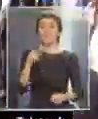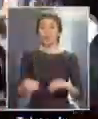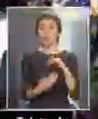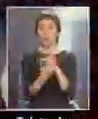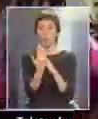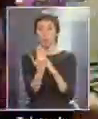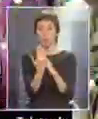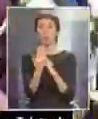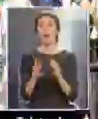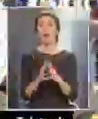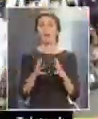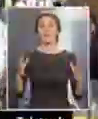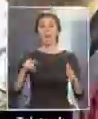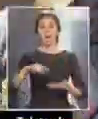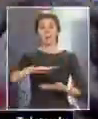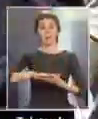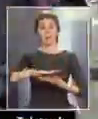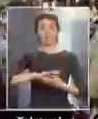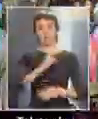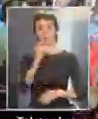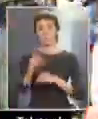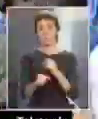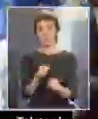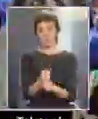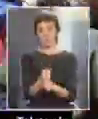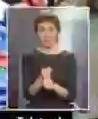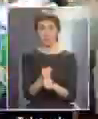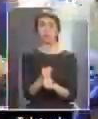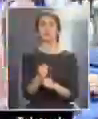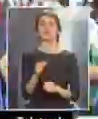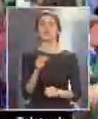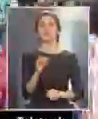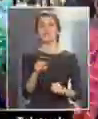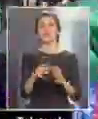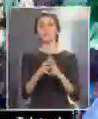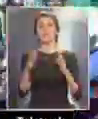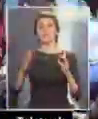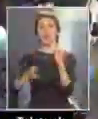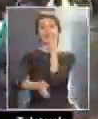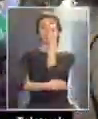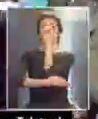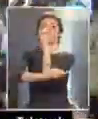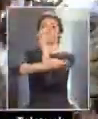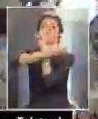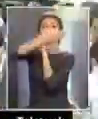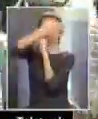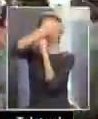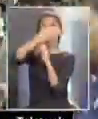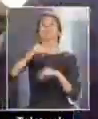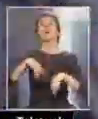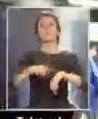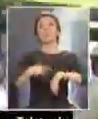mañana respecto de este gran evento del Bicentenario, respecto, por cierto, de este gran pabellón patrio que se hizo ya pasado